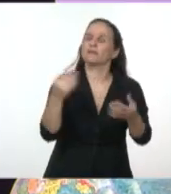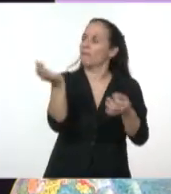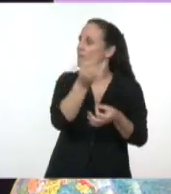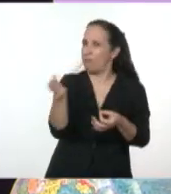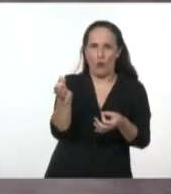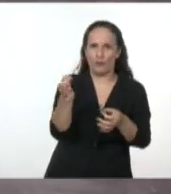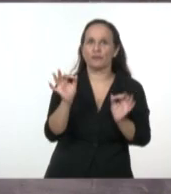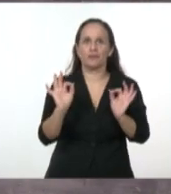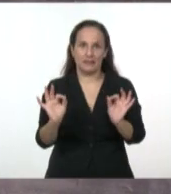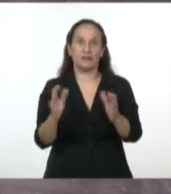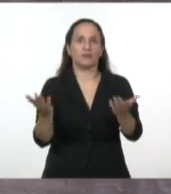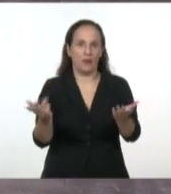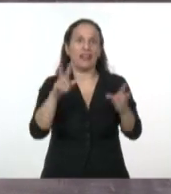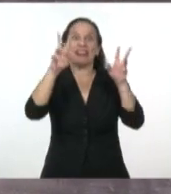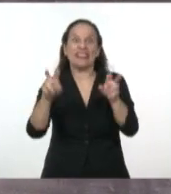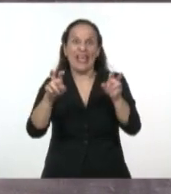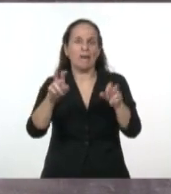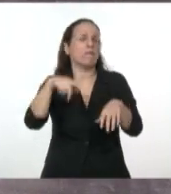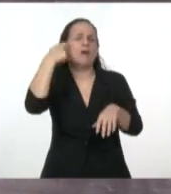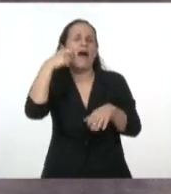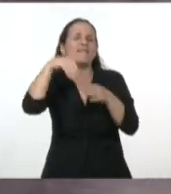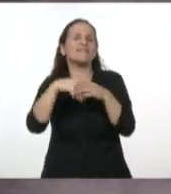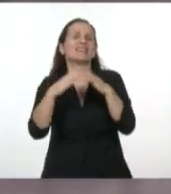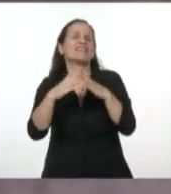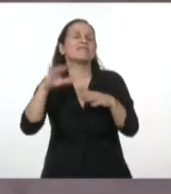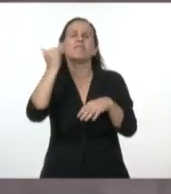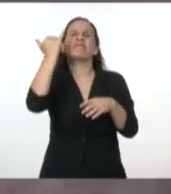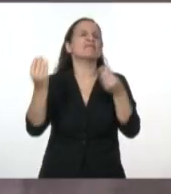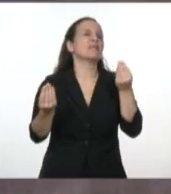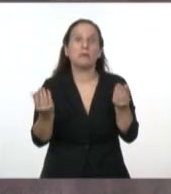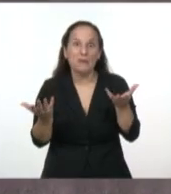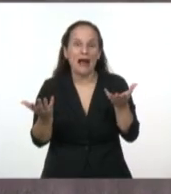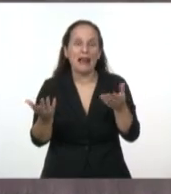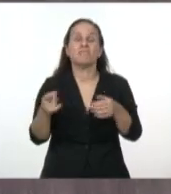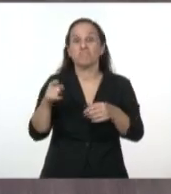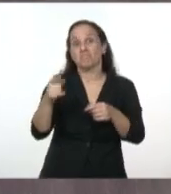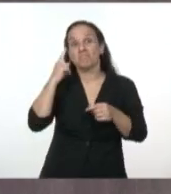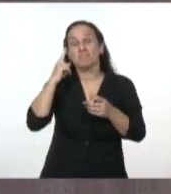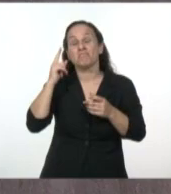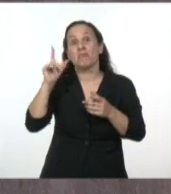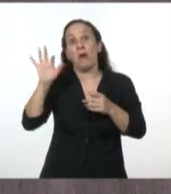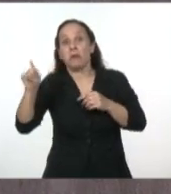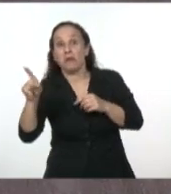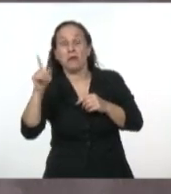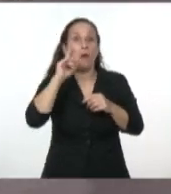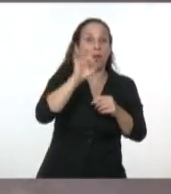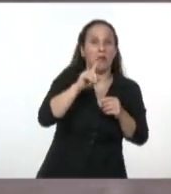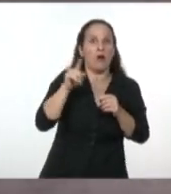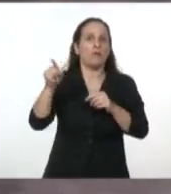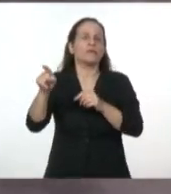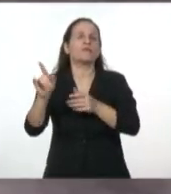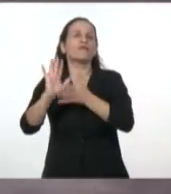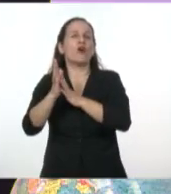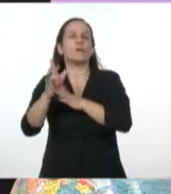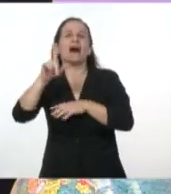es la mascota ideal, sí, el punto de vista que tenía cada una, y como vos dijiste, formulamos una tesis, que es esta